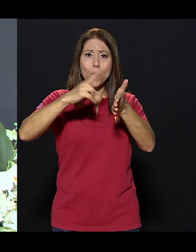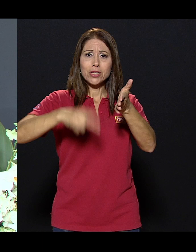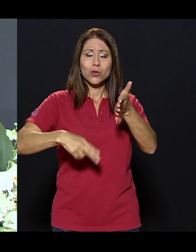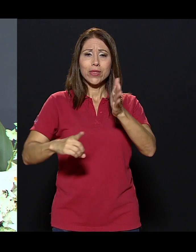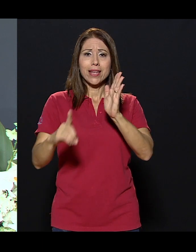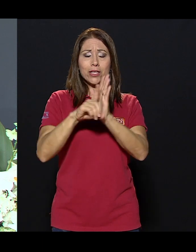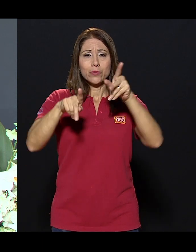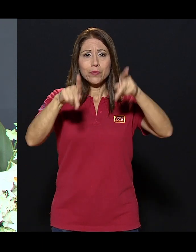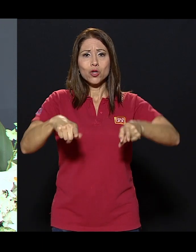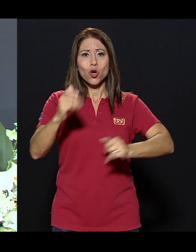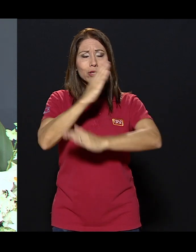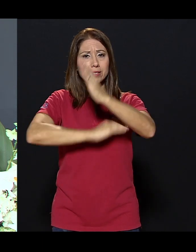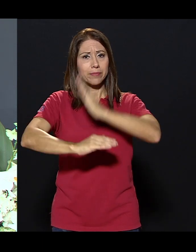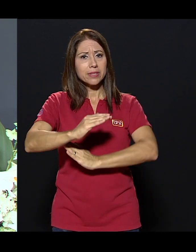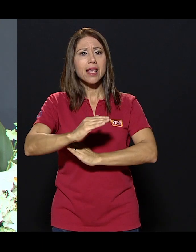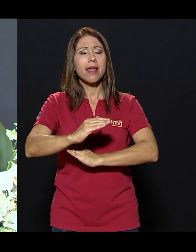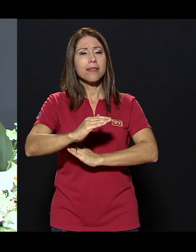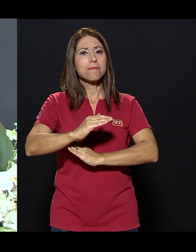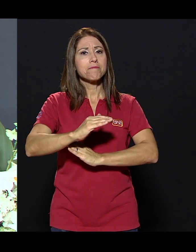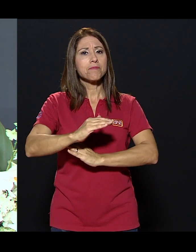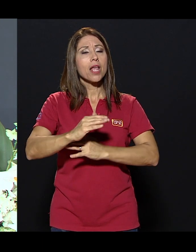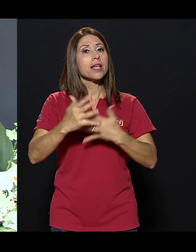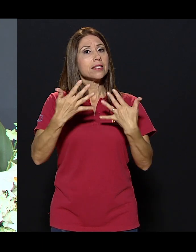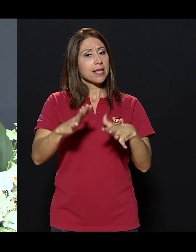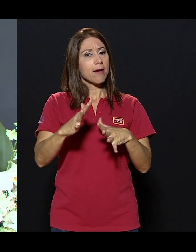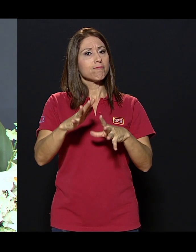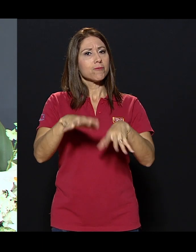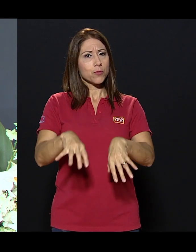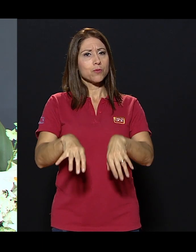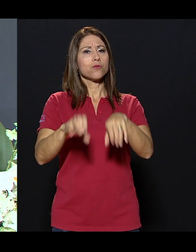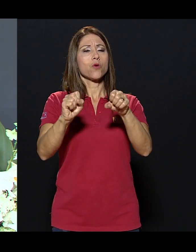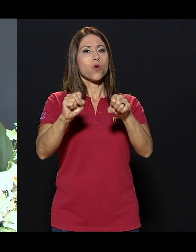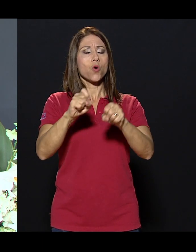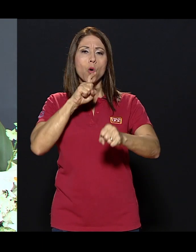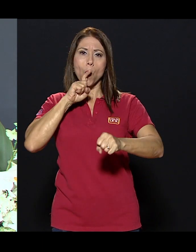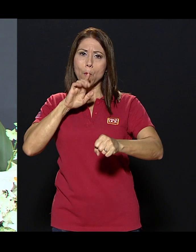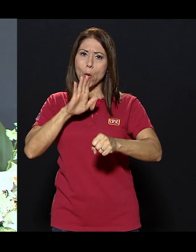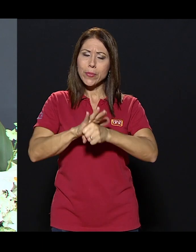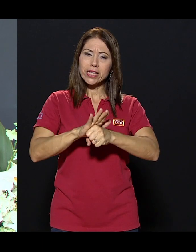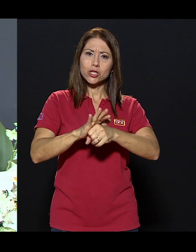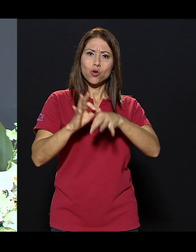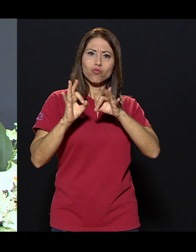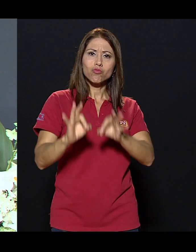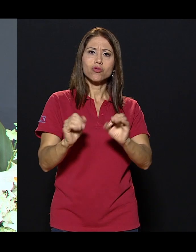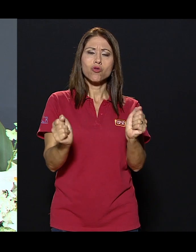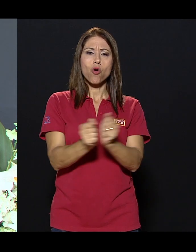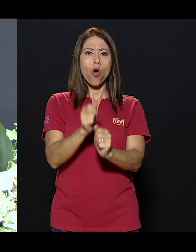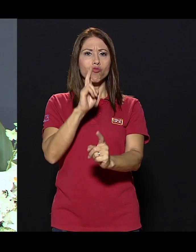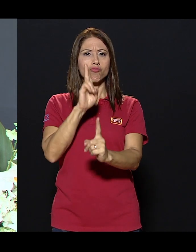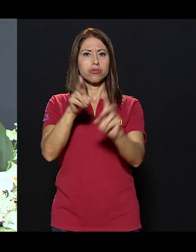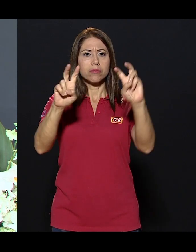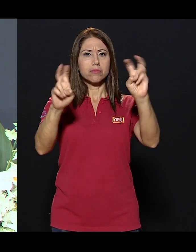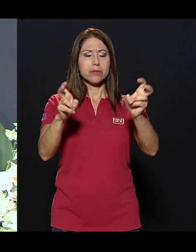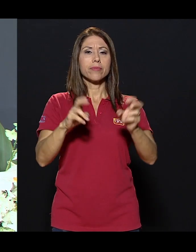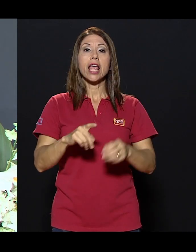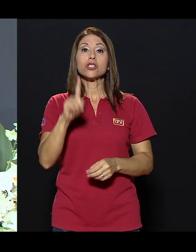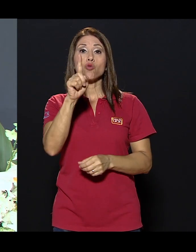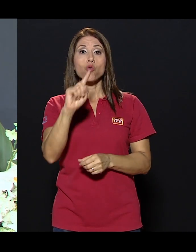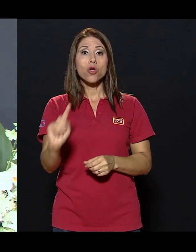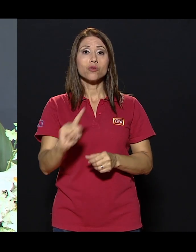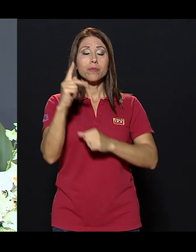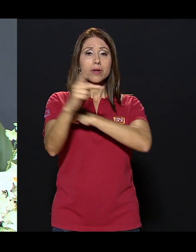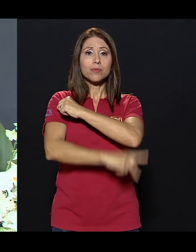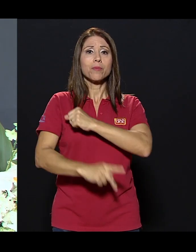ratifica la Convención sobre los Derechos de las Personas con Discapacidad, toma un compromiso certero con la